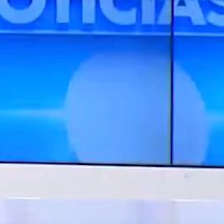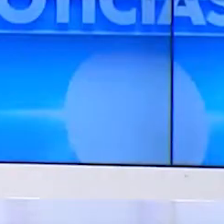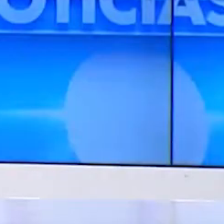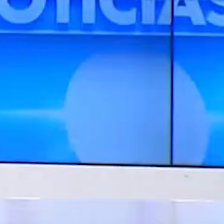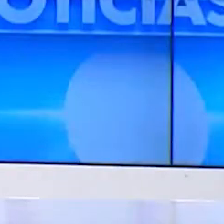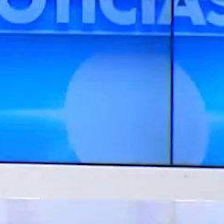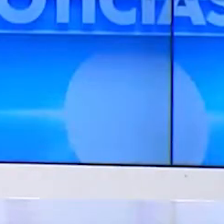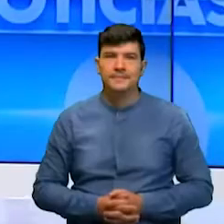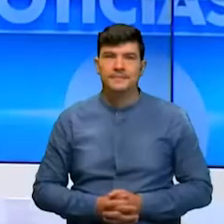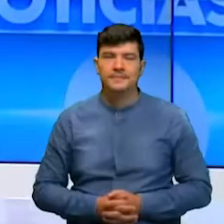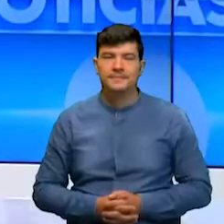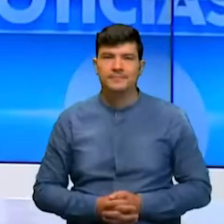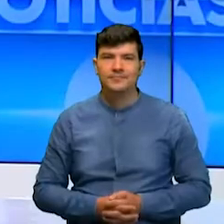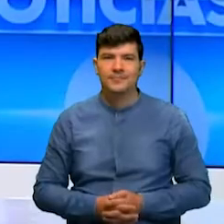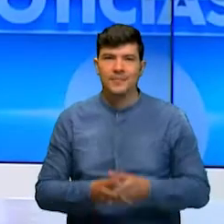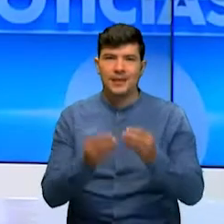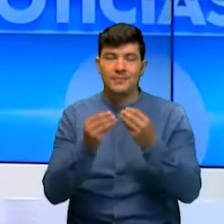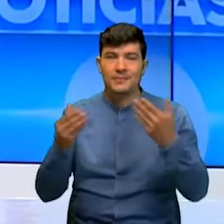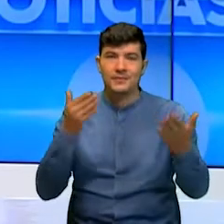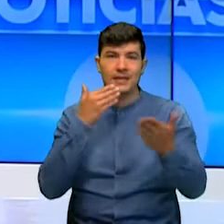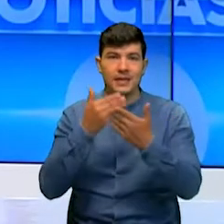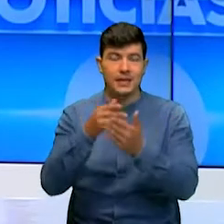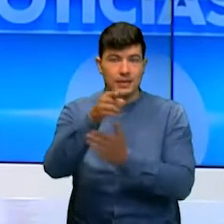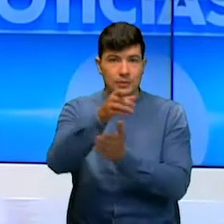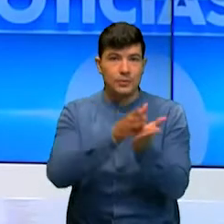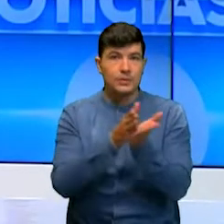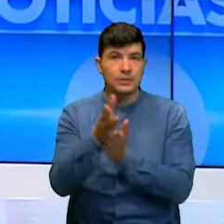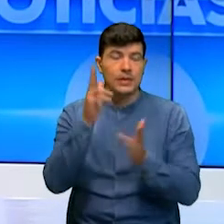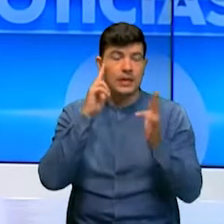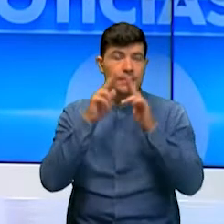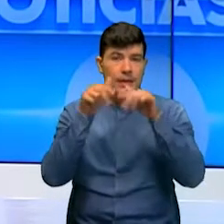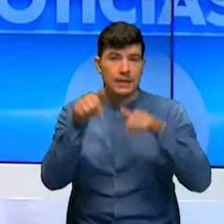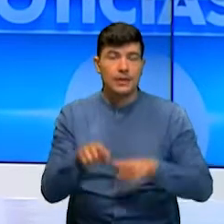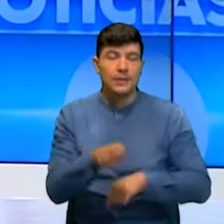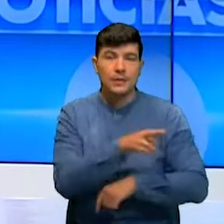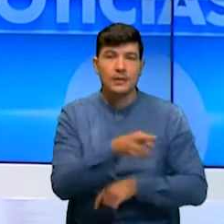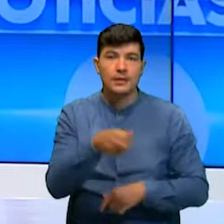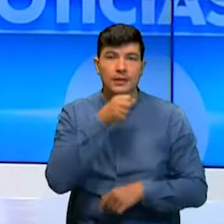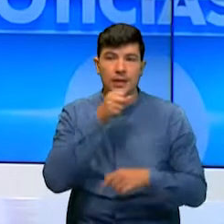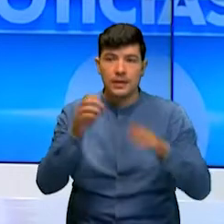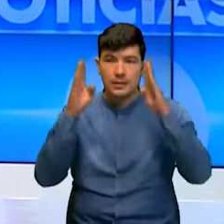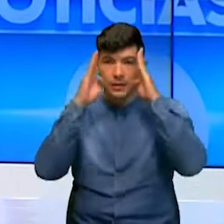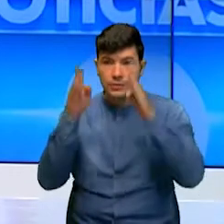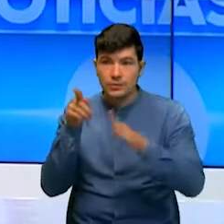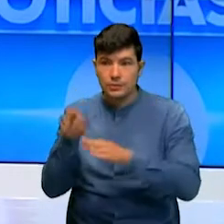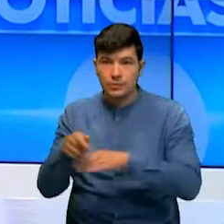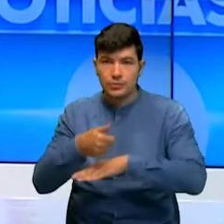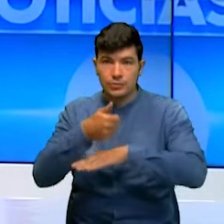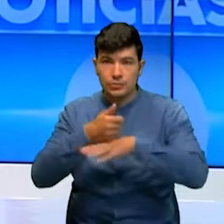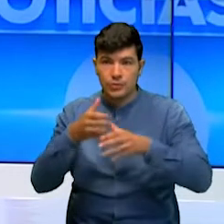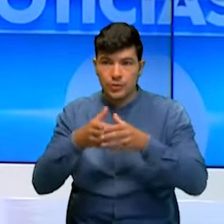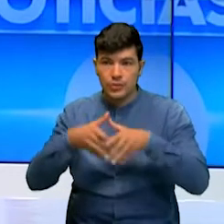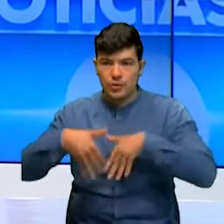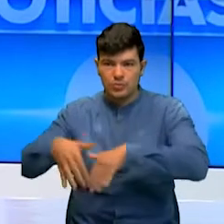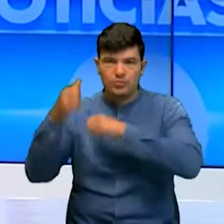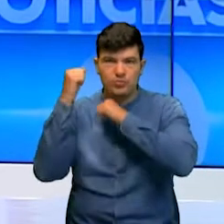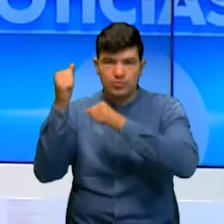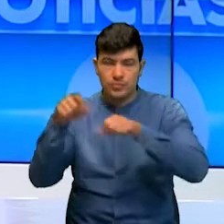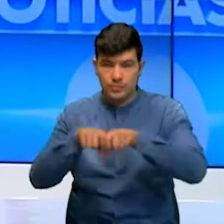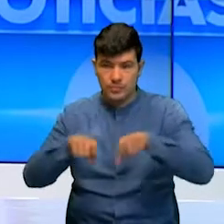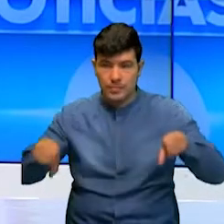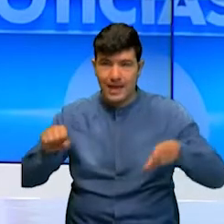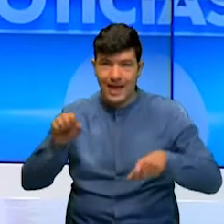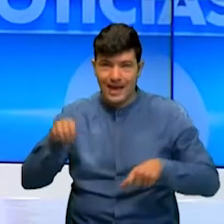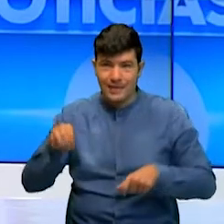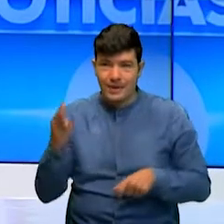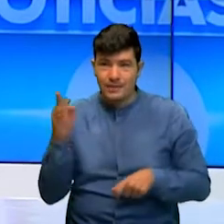gracias por continuar con nosotros seguimos con más de oriente' noticias y mucha atención que el sindicato del acueducto metropolitano de bucaramanga le ganó una demanda